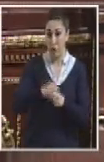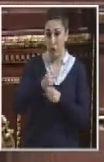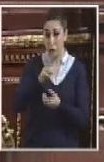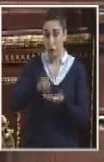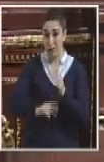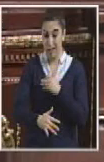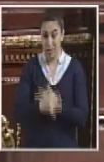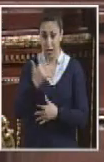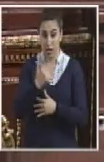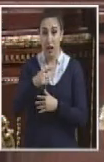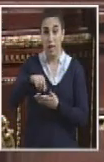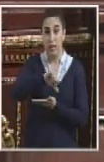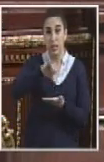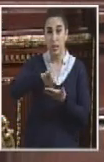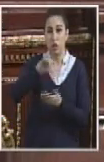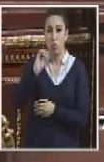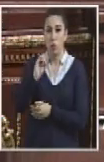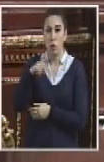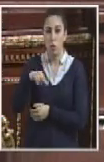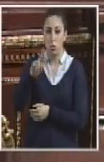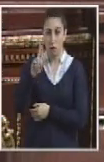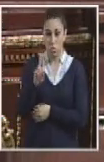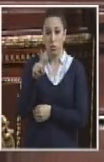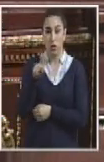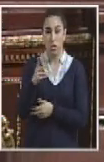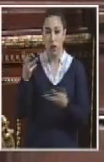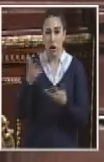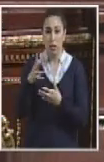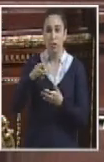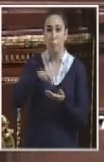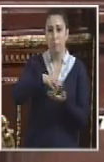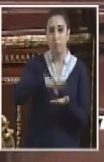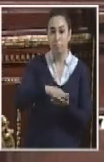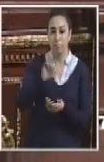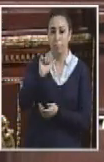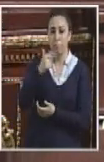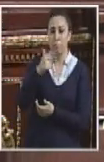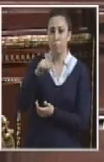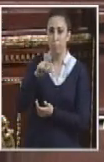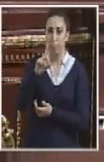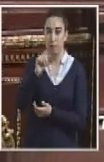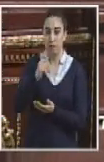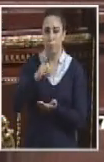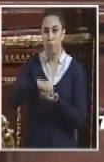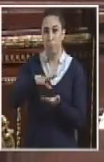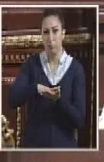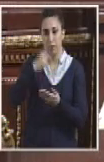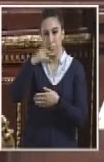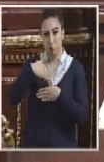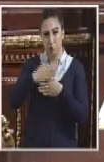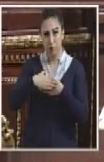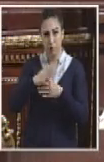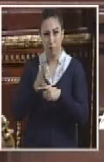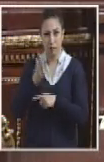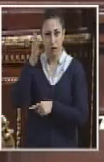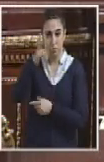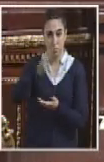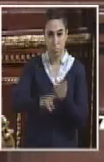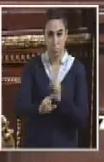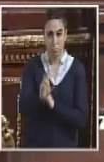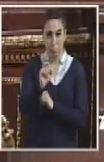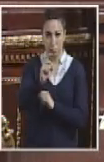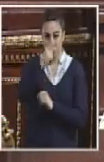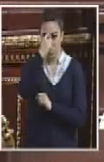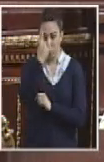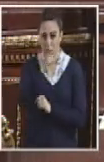las organizaciones de las Naciones Unidas, se adaptó la Agenda 2030 para el Desarrollo Sostenible, misma